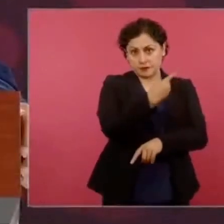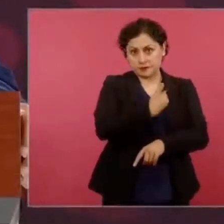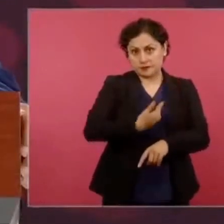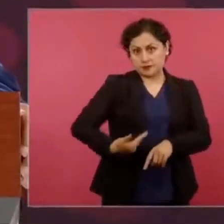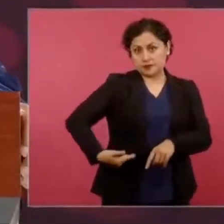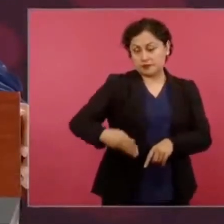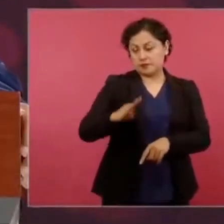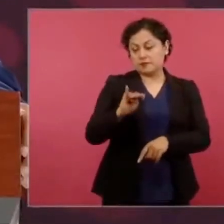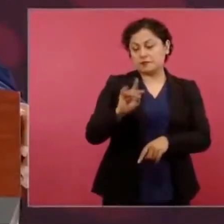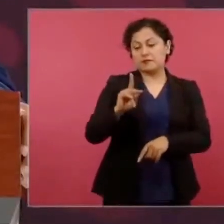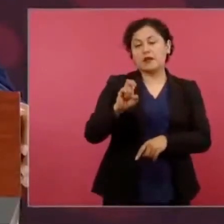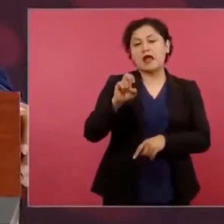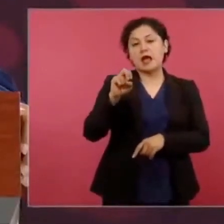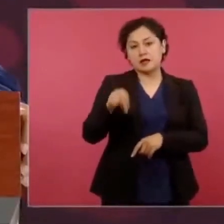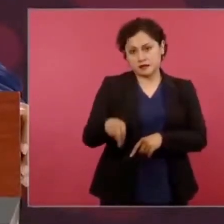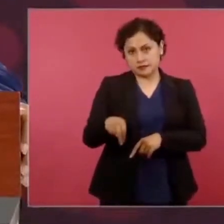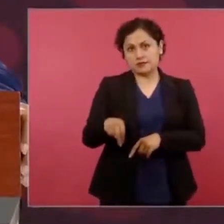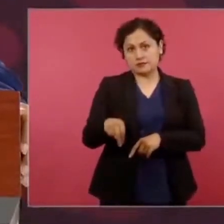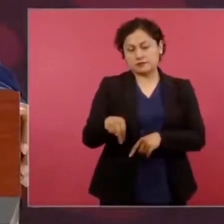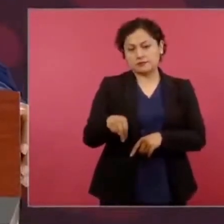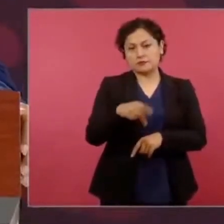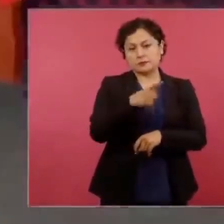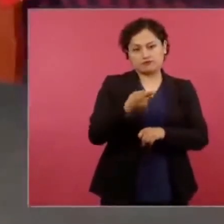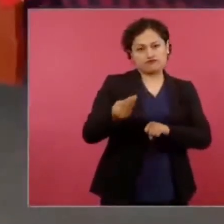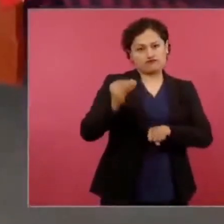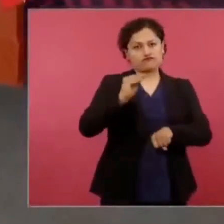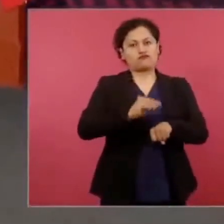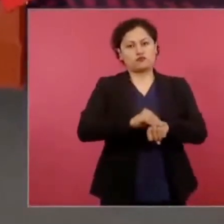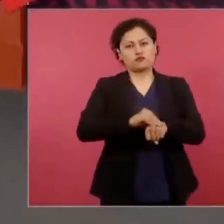que correr riesgos atravesando México